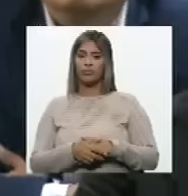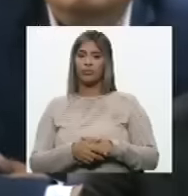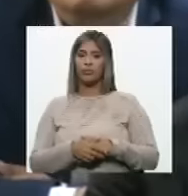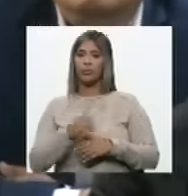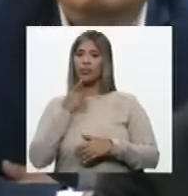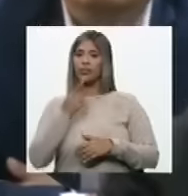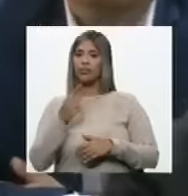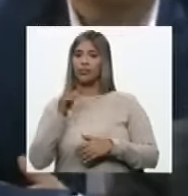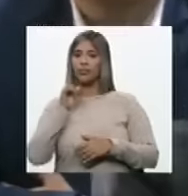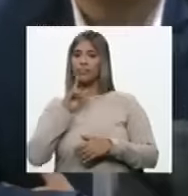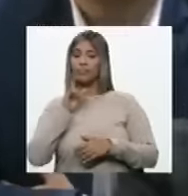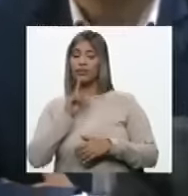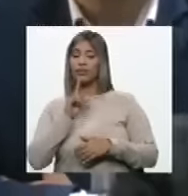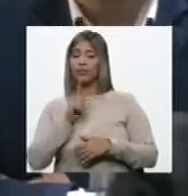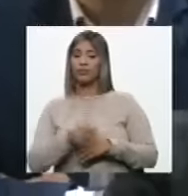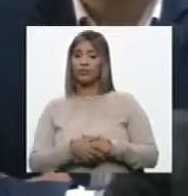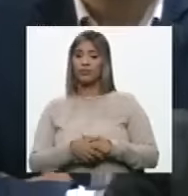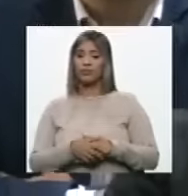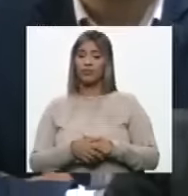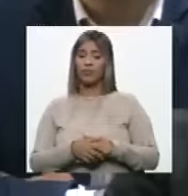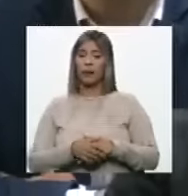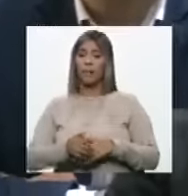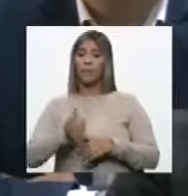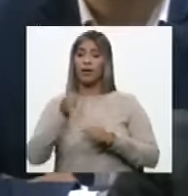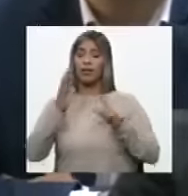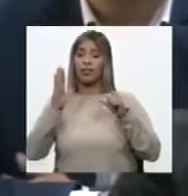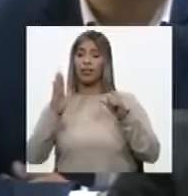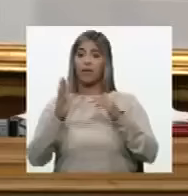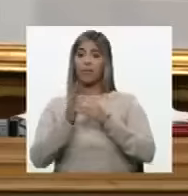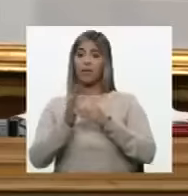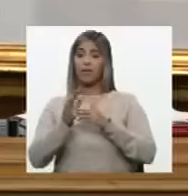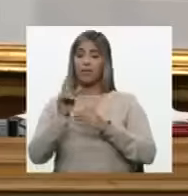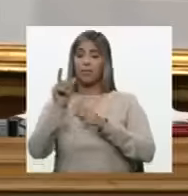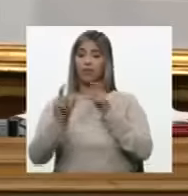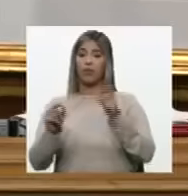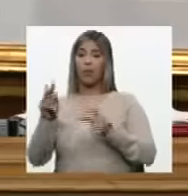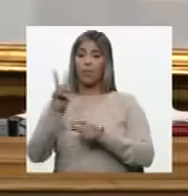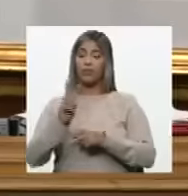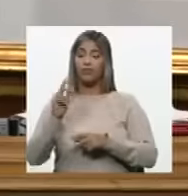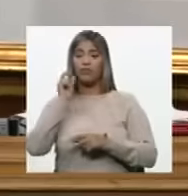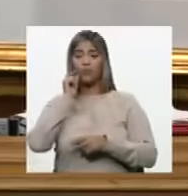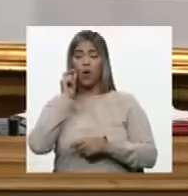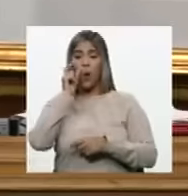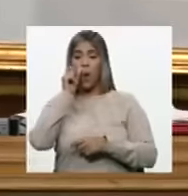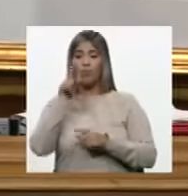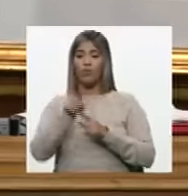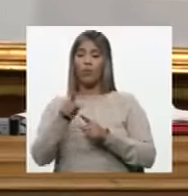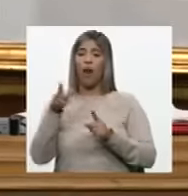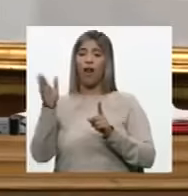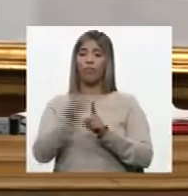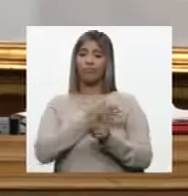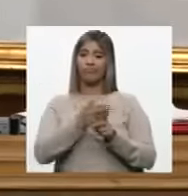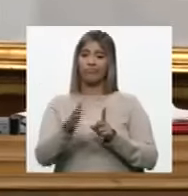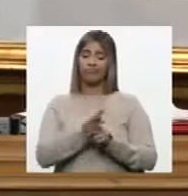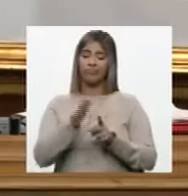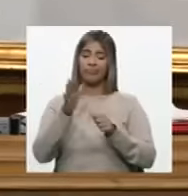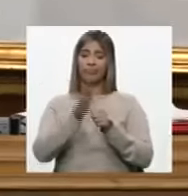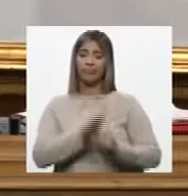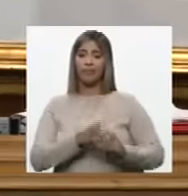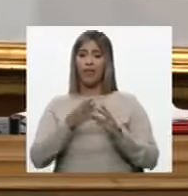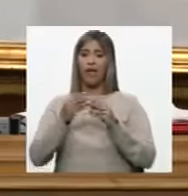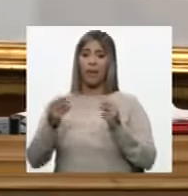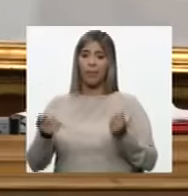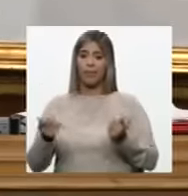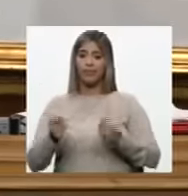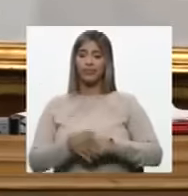negar los más de 7.000 venezolanos y venezolanas que fueron torturados,